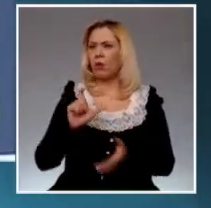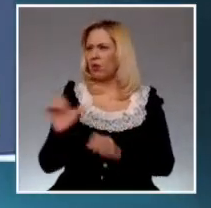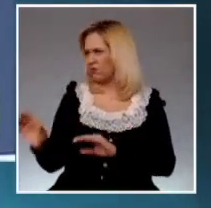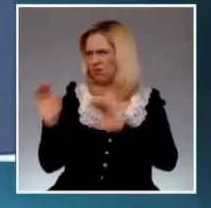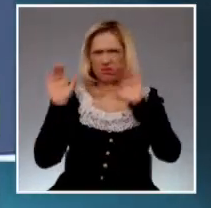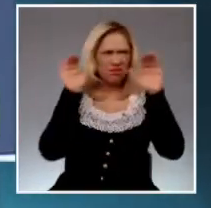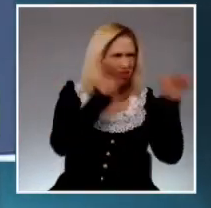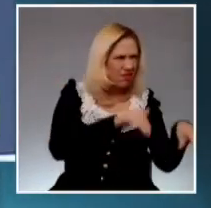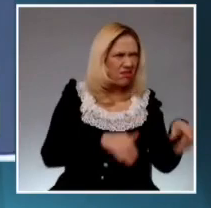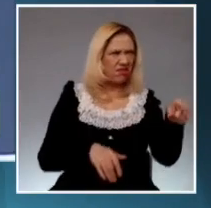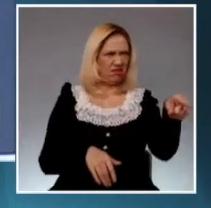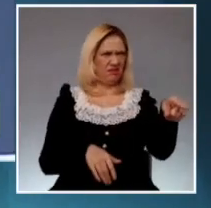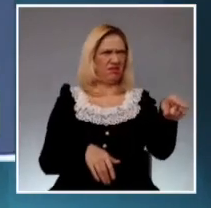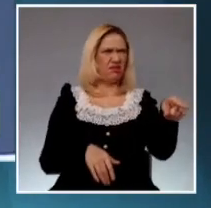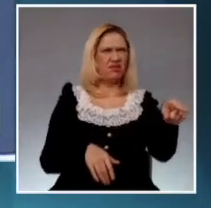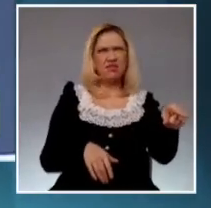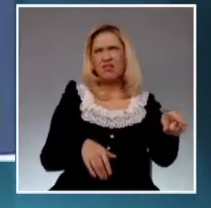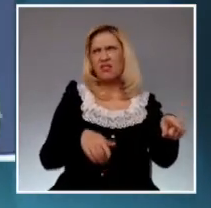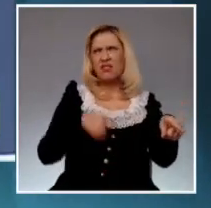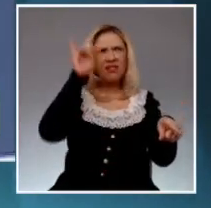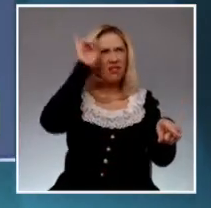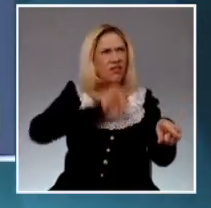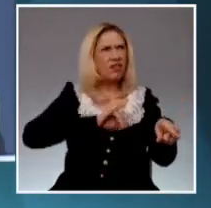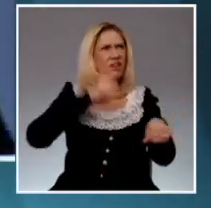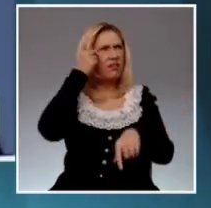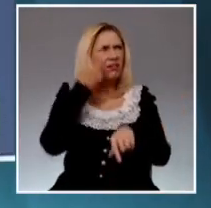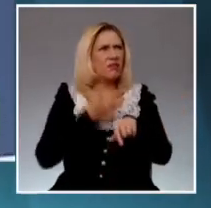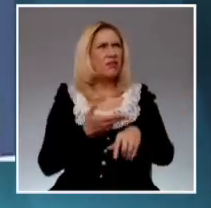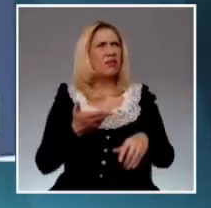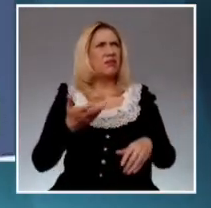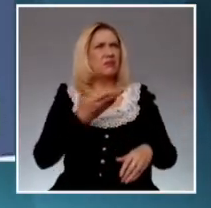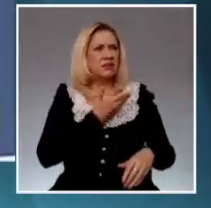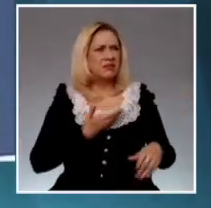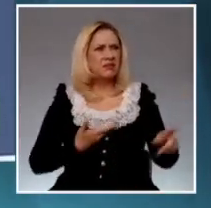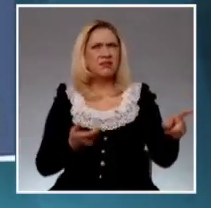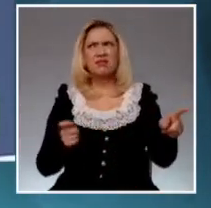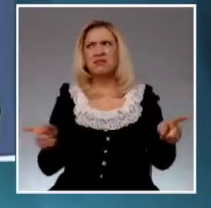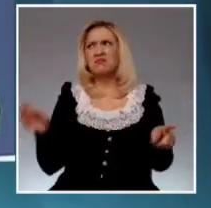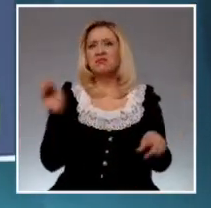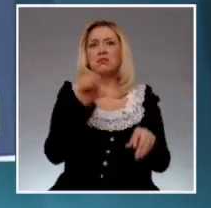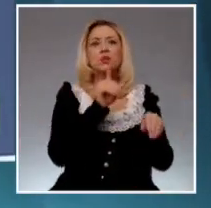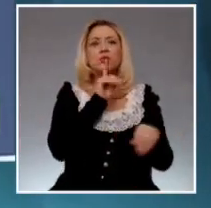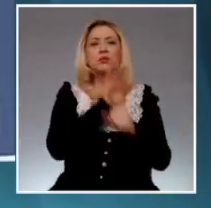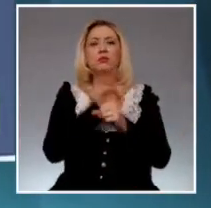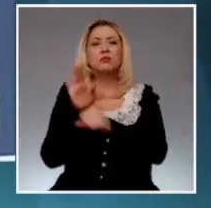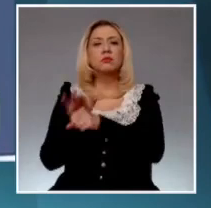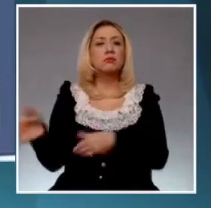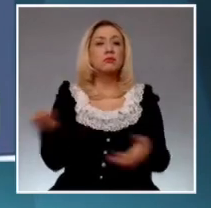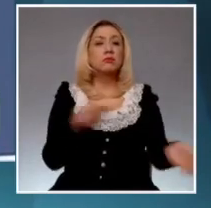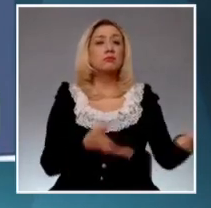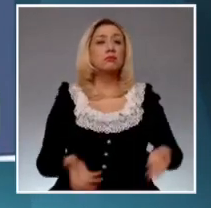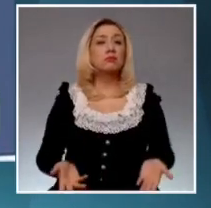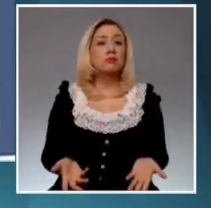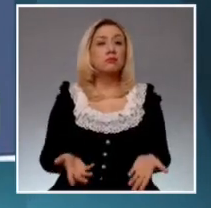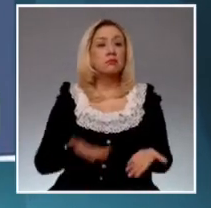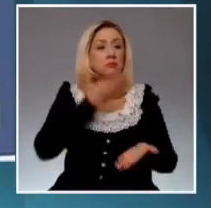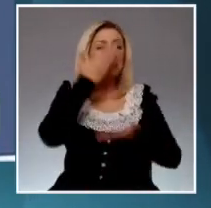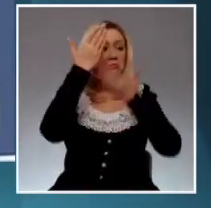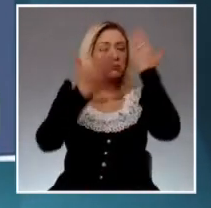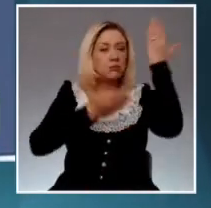desmantelamiento del ya de por sí endeble sistema profesional de carrera que nunca logró cuajar de manera